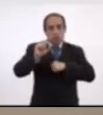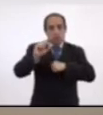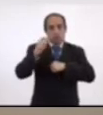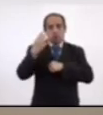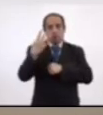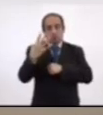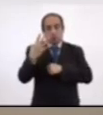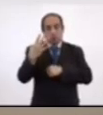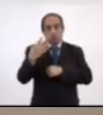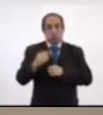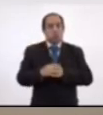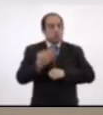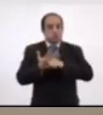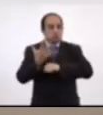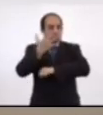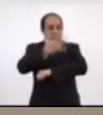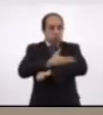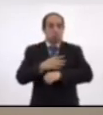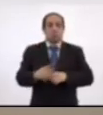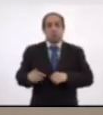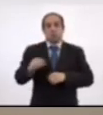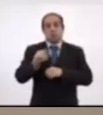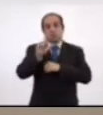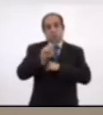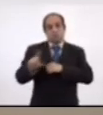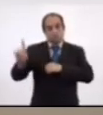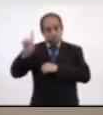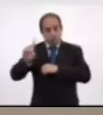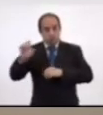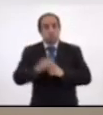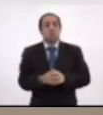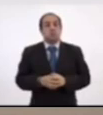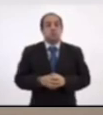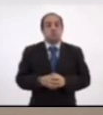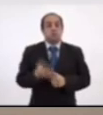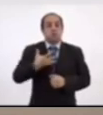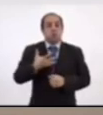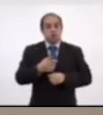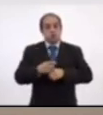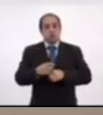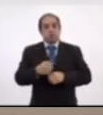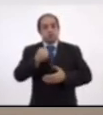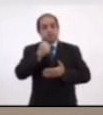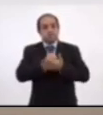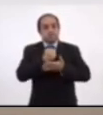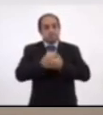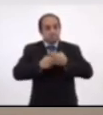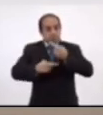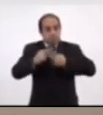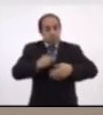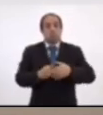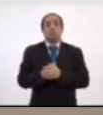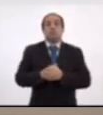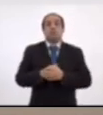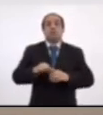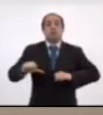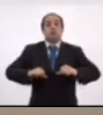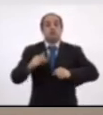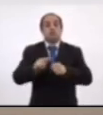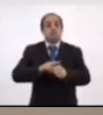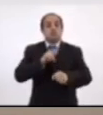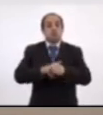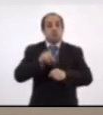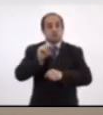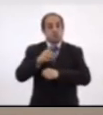24 horas del día y los 7 días de la semana durante este intensivo retorno a nuestras actividades regulares, que también hay que